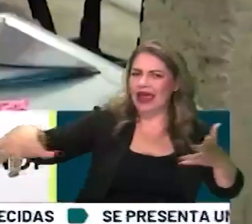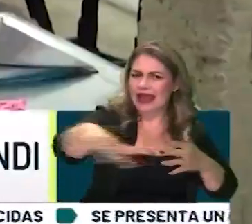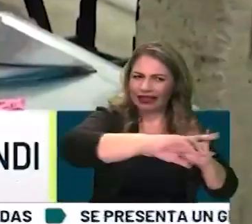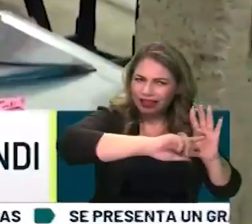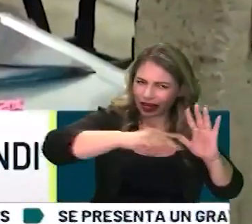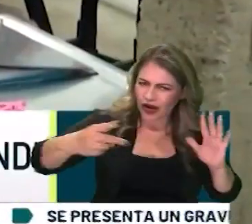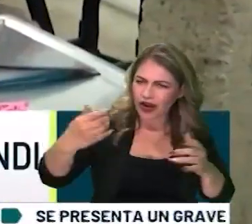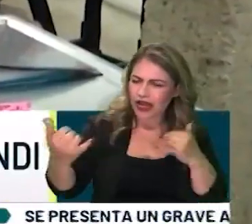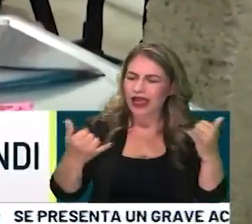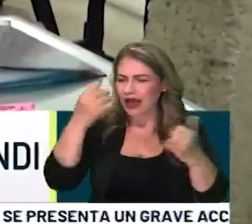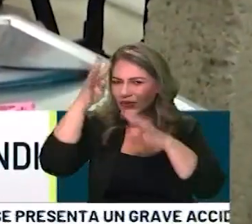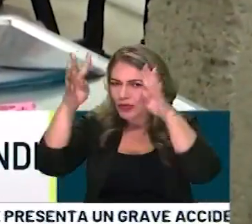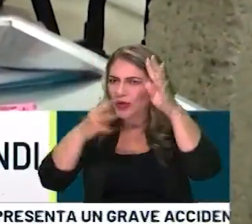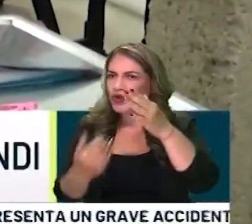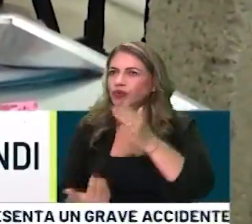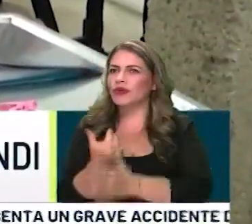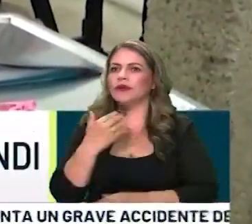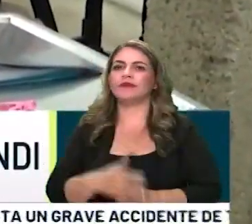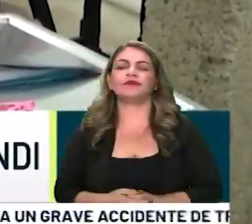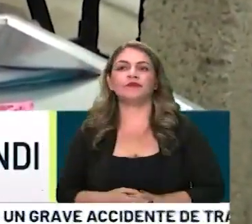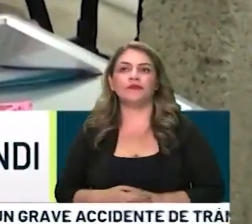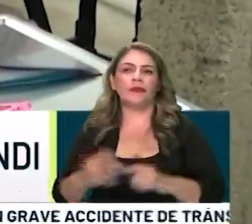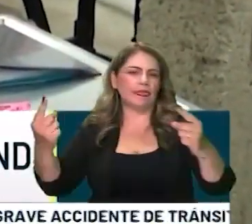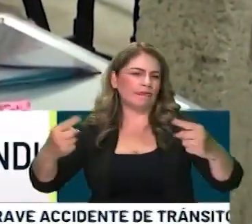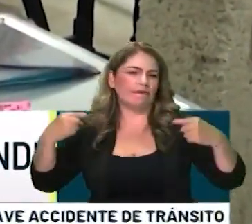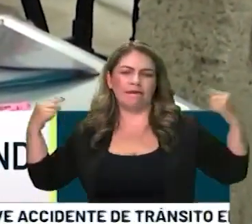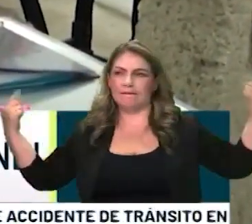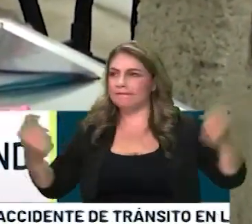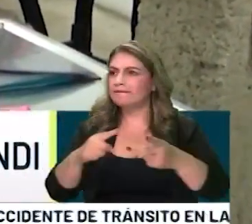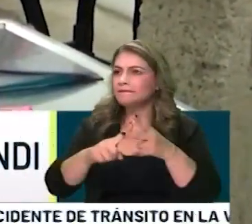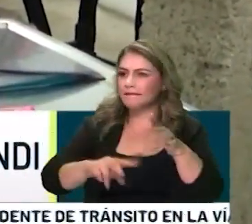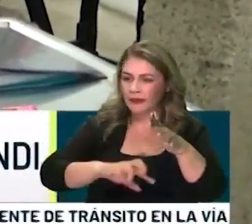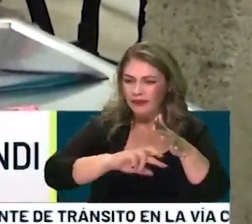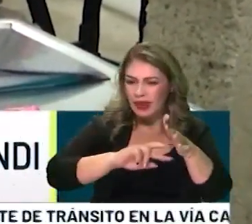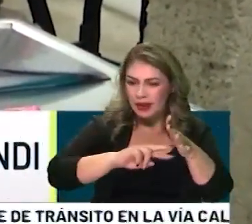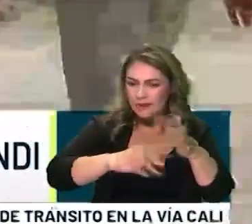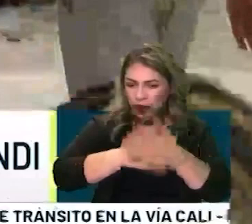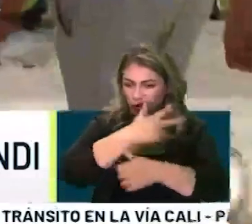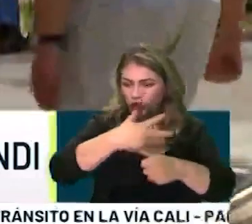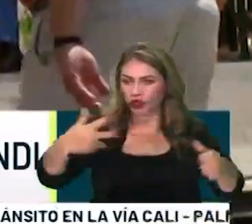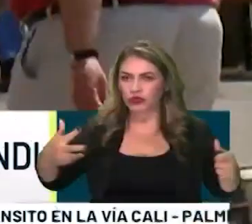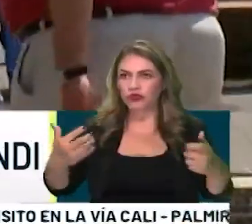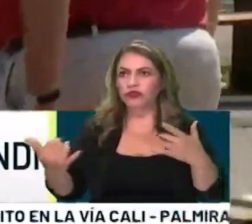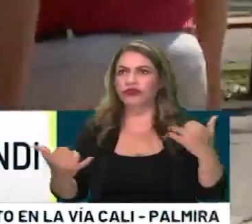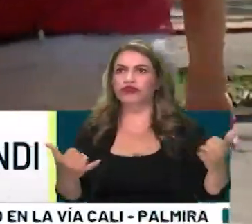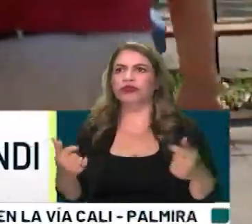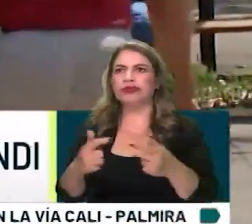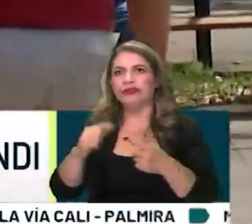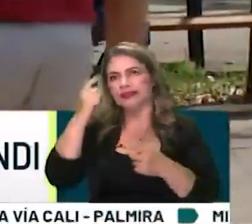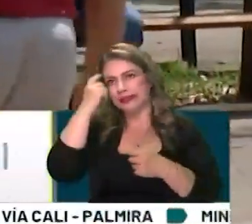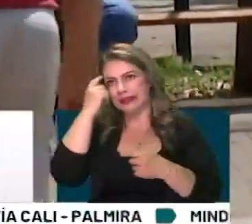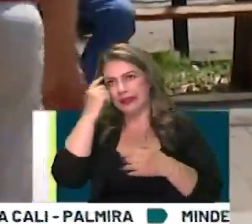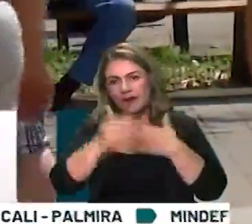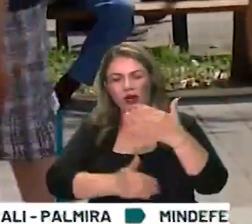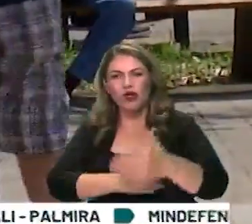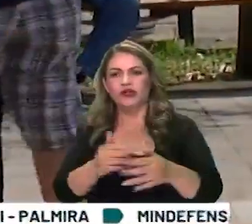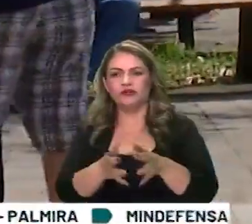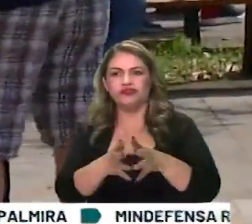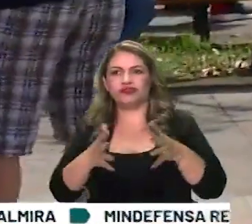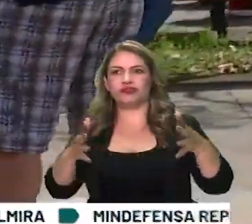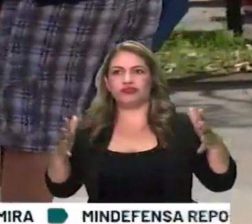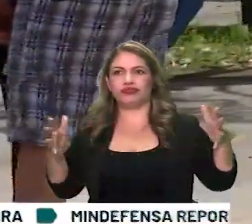Innovación se busca que en todas las vocaciones productivas que existen en Antioquia trabaje pensando en procesos de innovación abierta